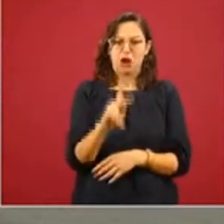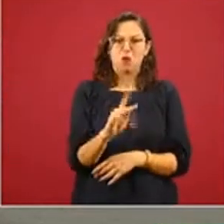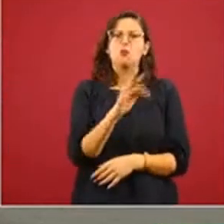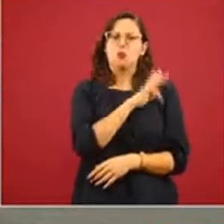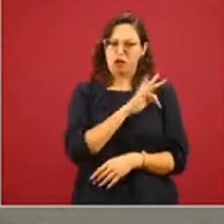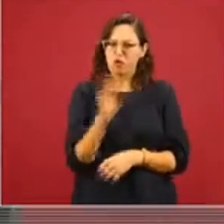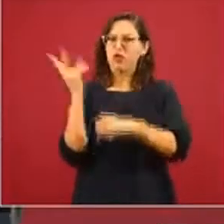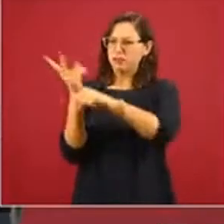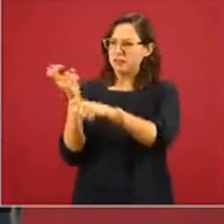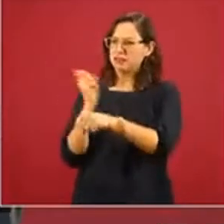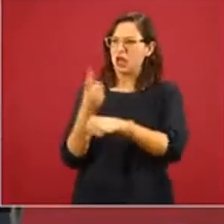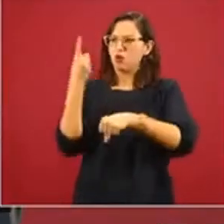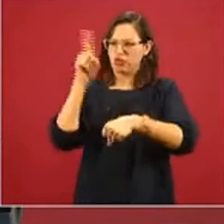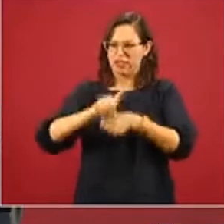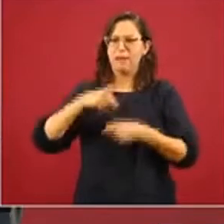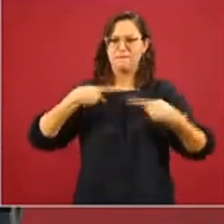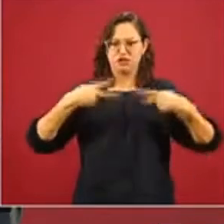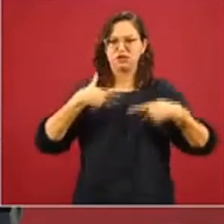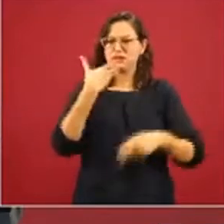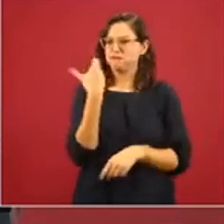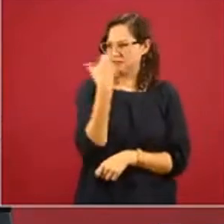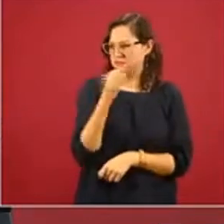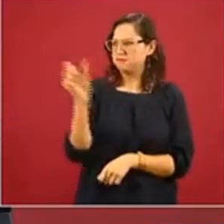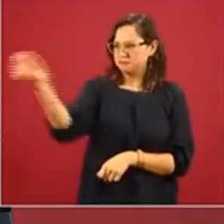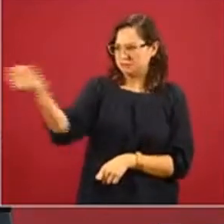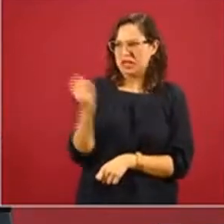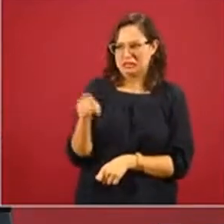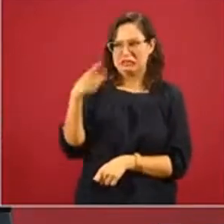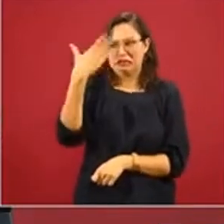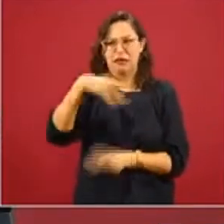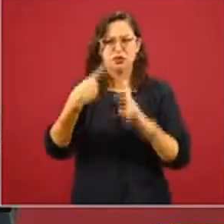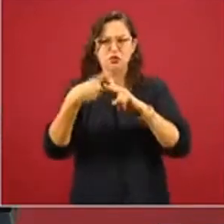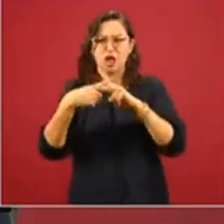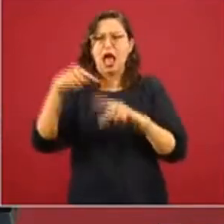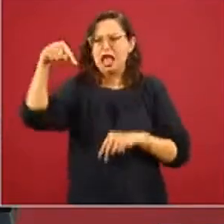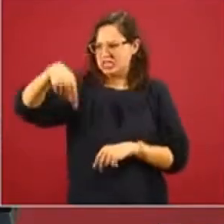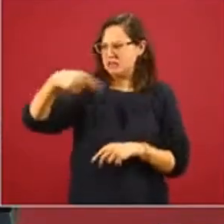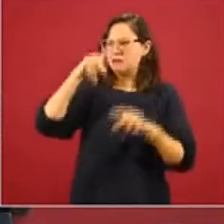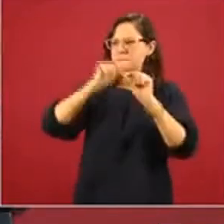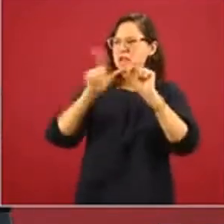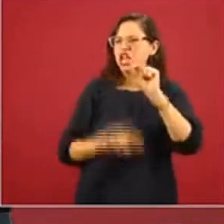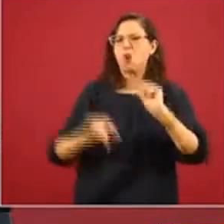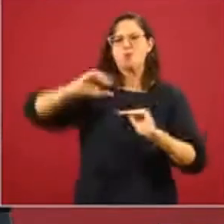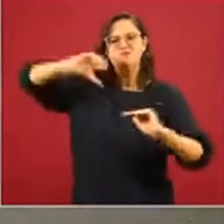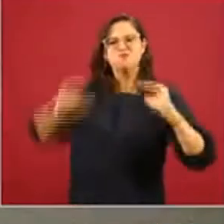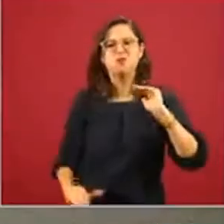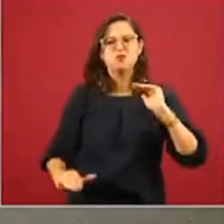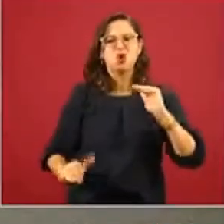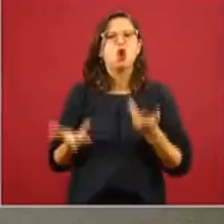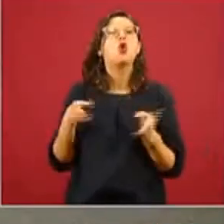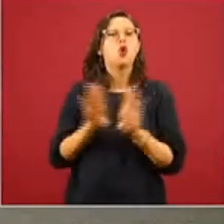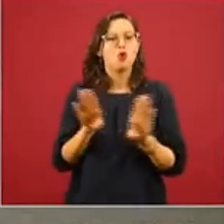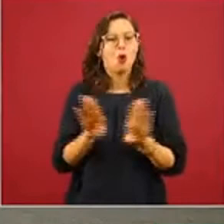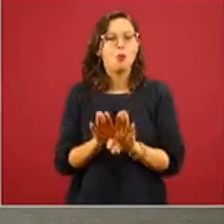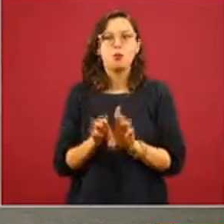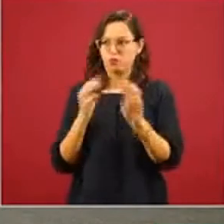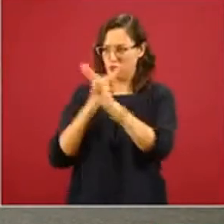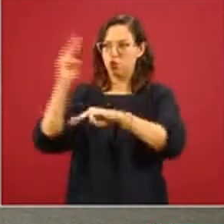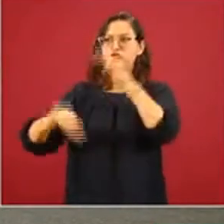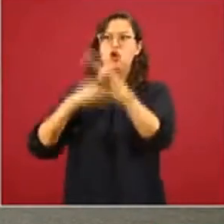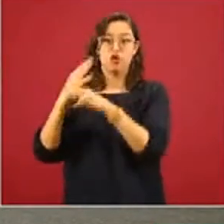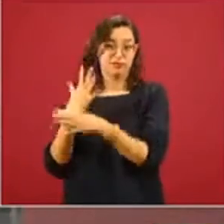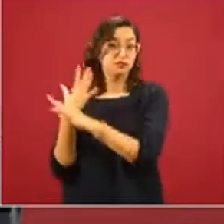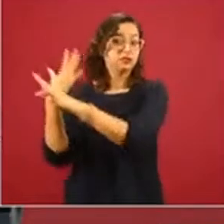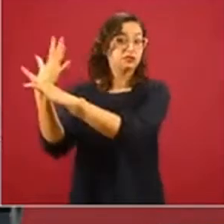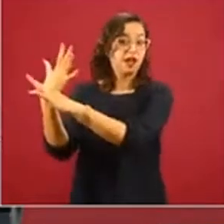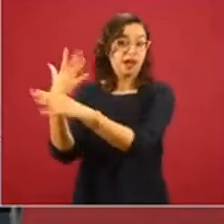economista y que nos explique la desigualdad socioeconómica en México y que tome las estadísticas mundiales.